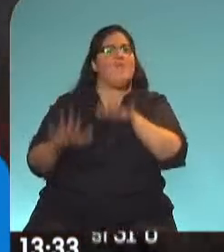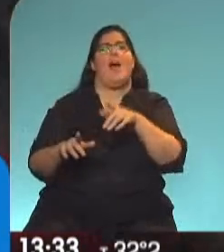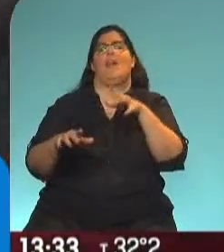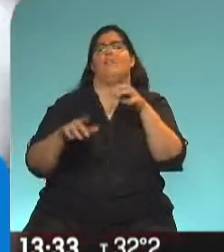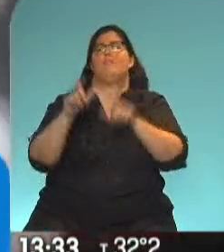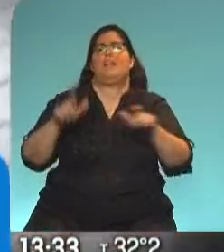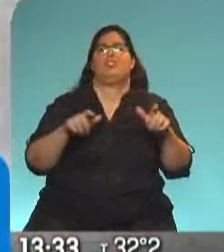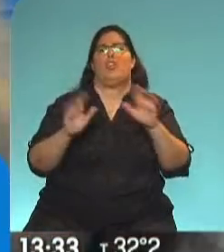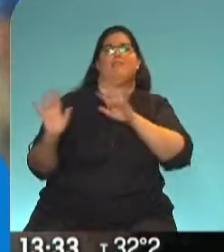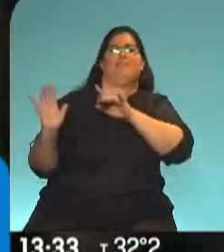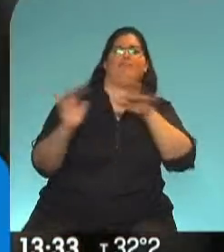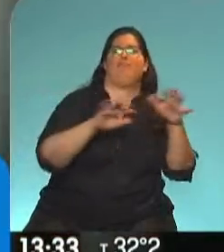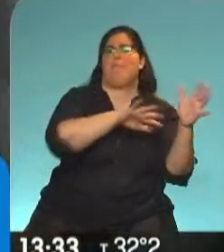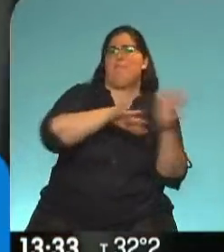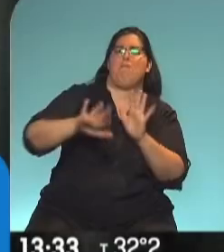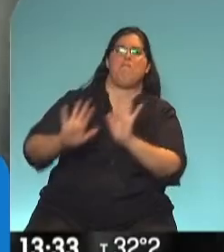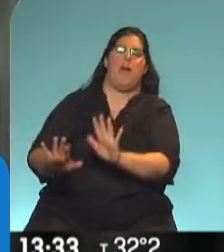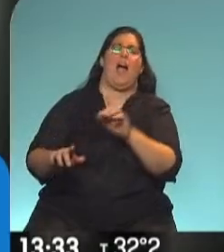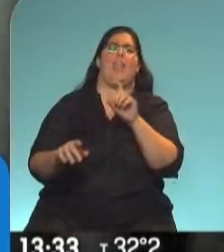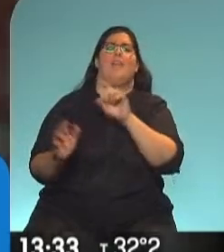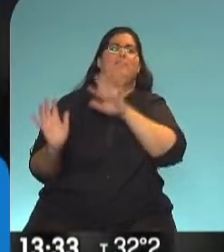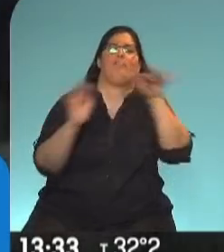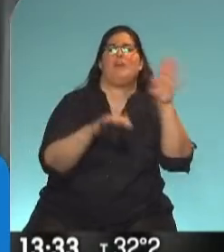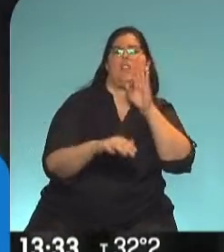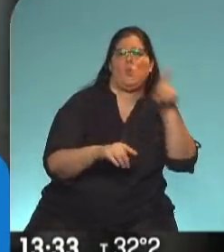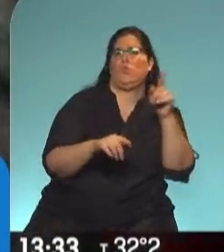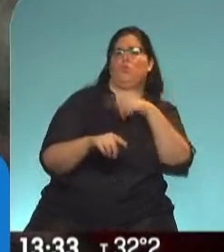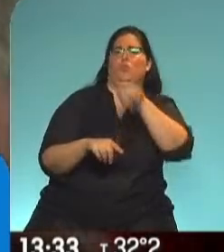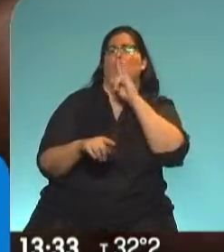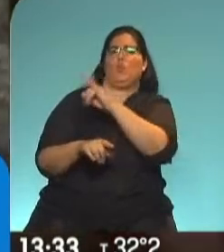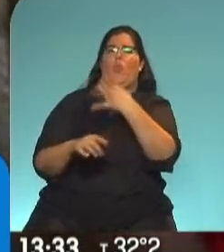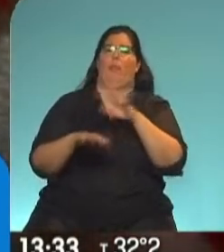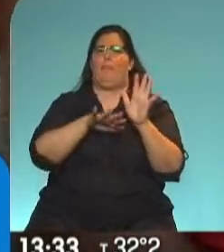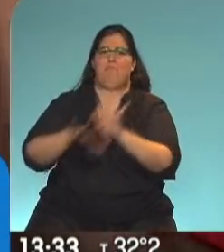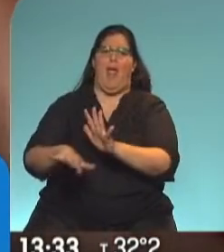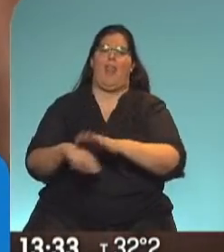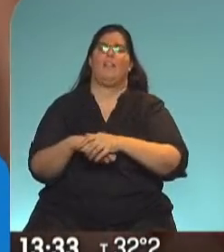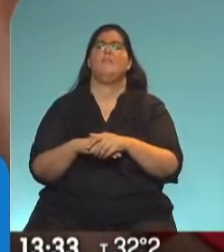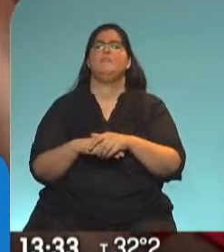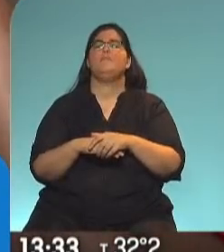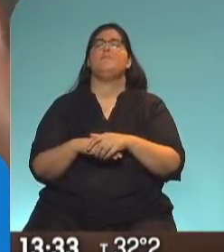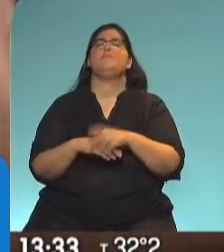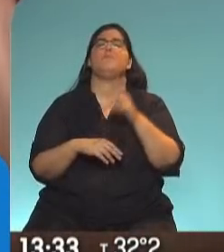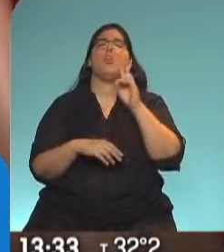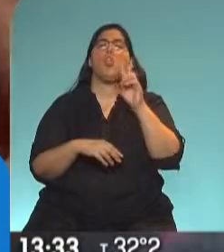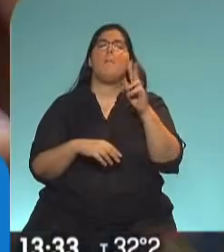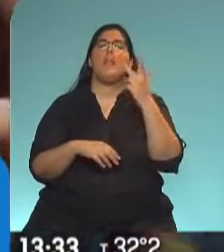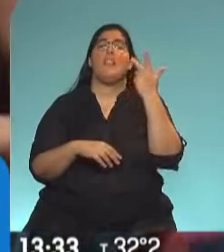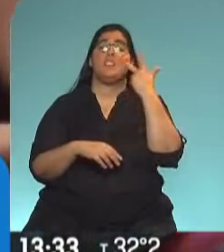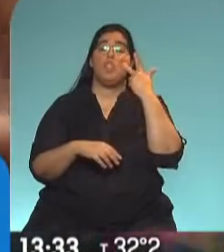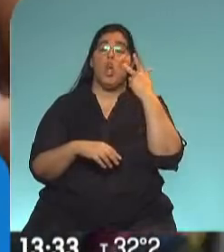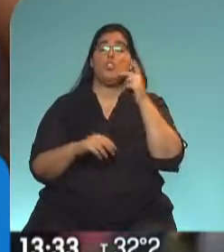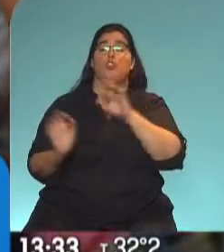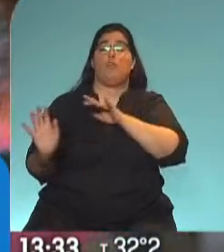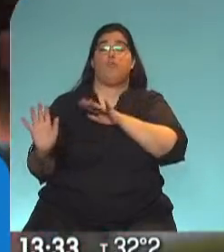las oleadas humanas rumbo a suelo estadounidense. En 2018, calificó una de las mayores caravanas